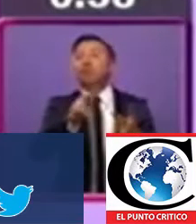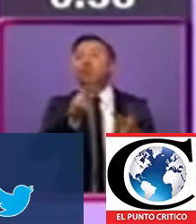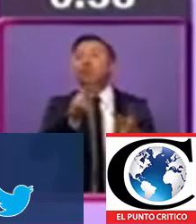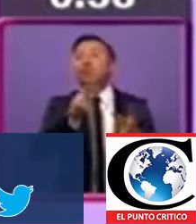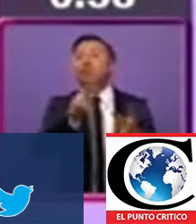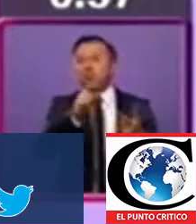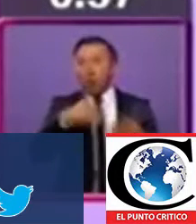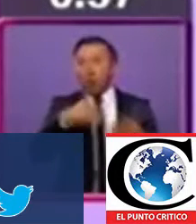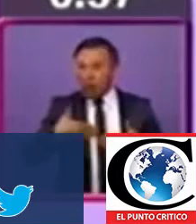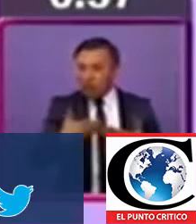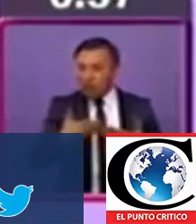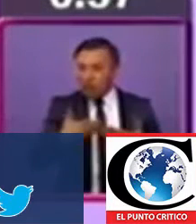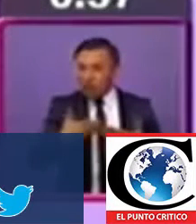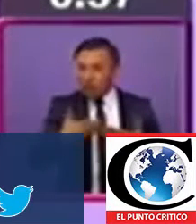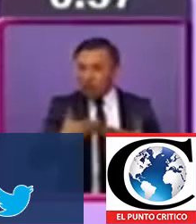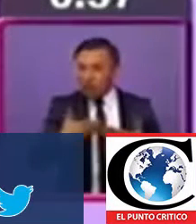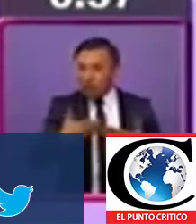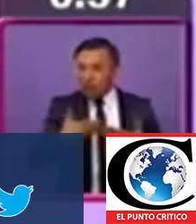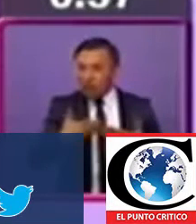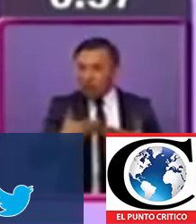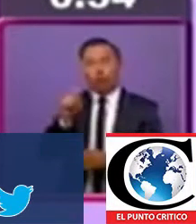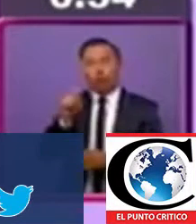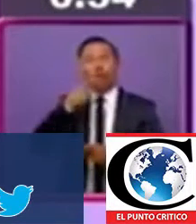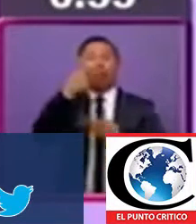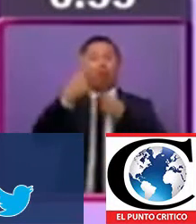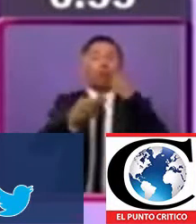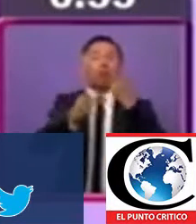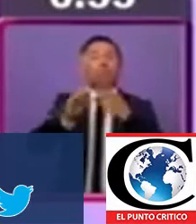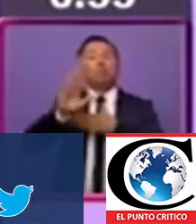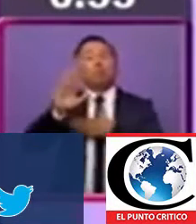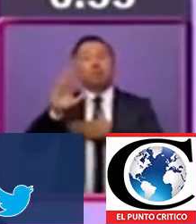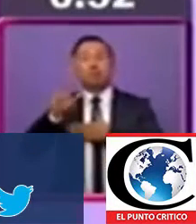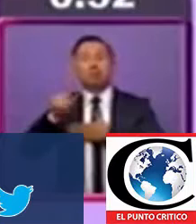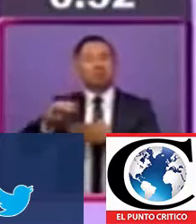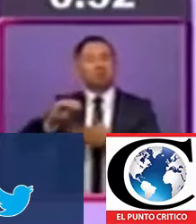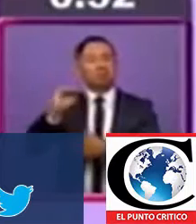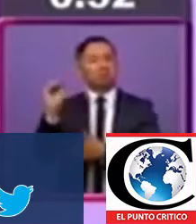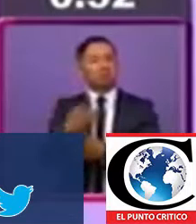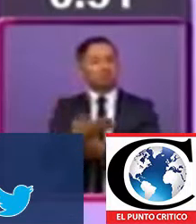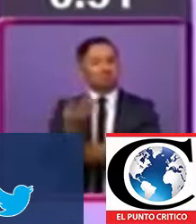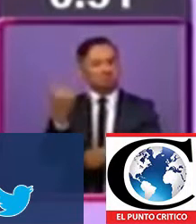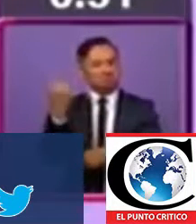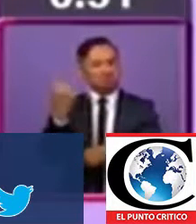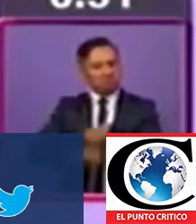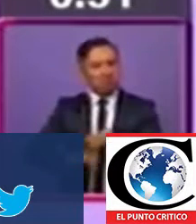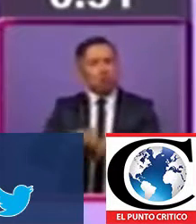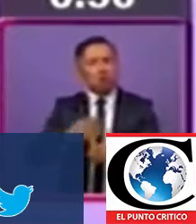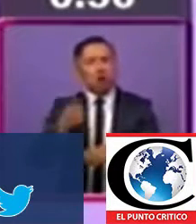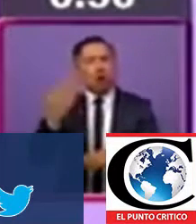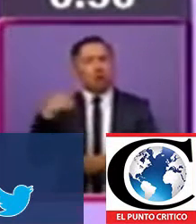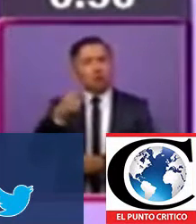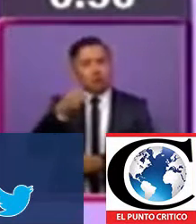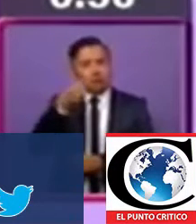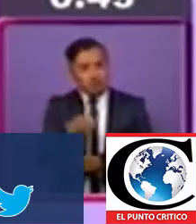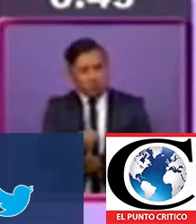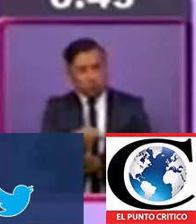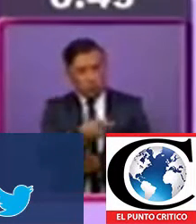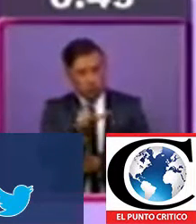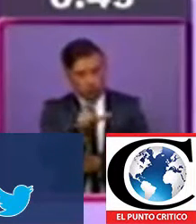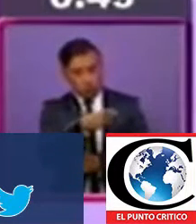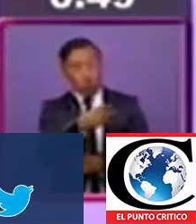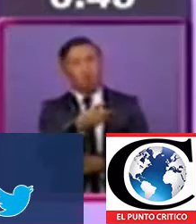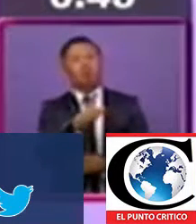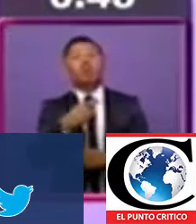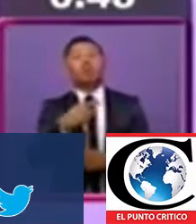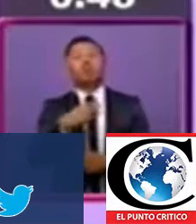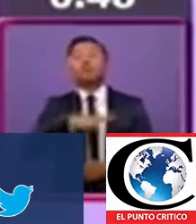esto. Mire, les voy a mencionar porque en qué momento se les puede descontar a una persona de su salario. Por